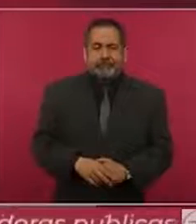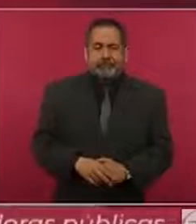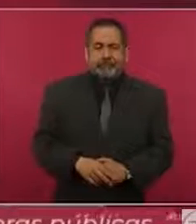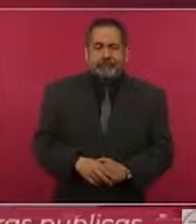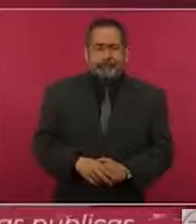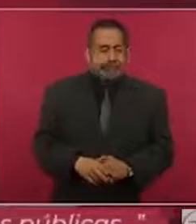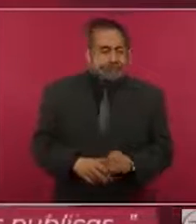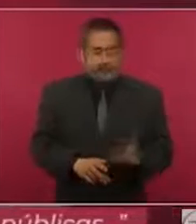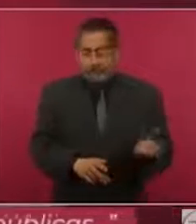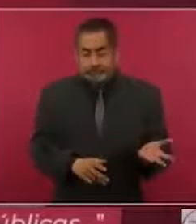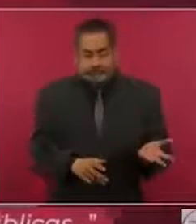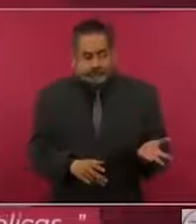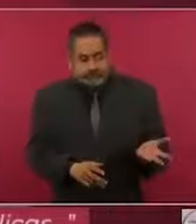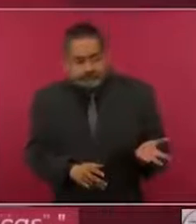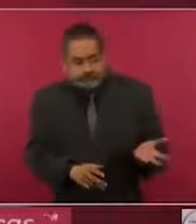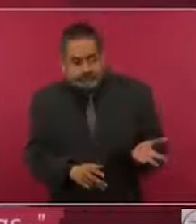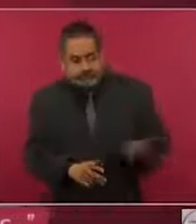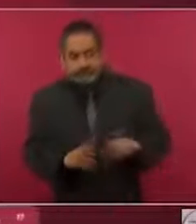Porque ya